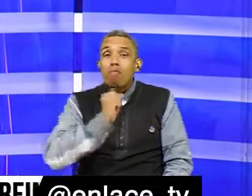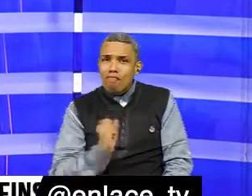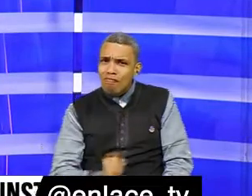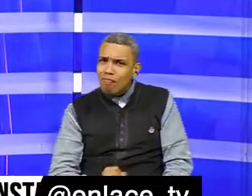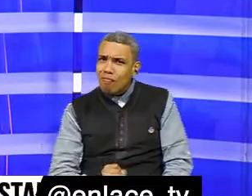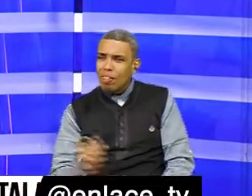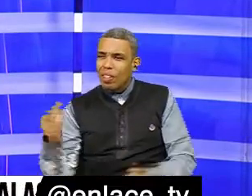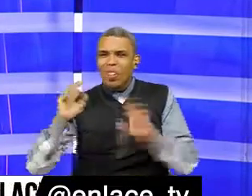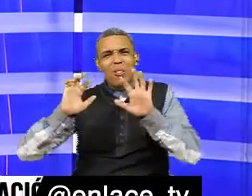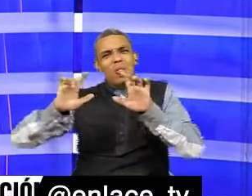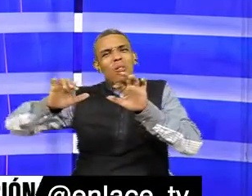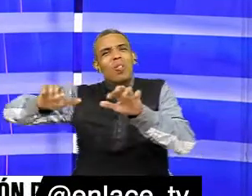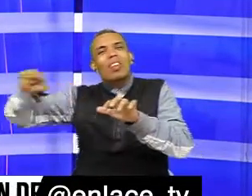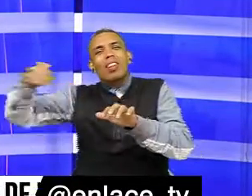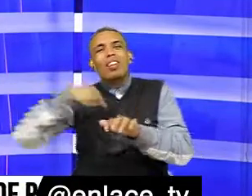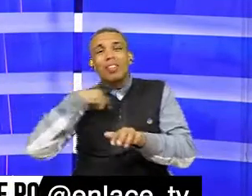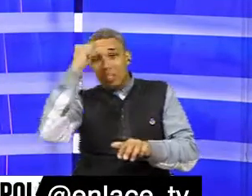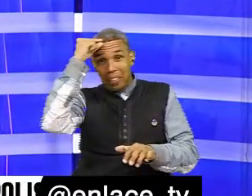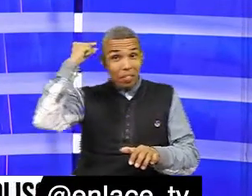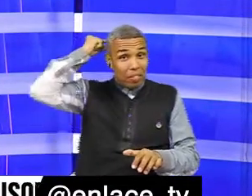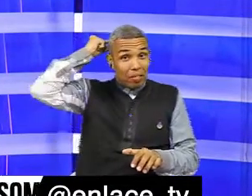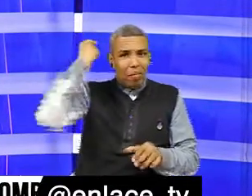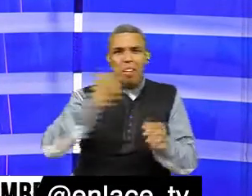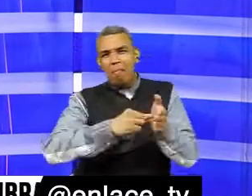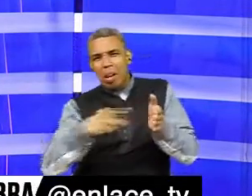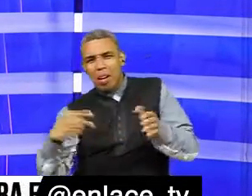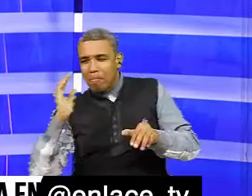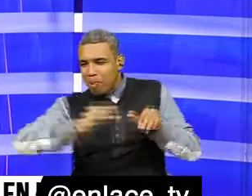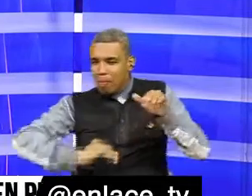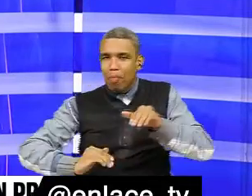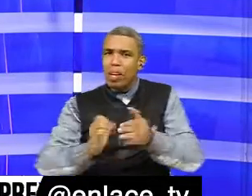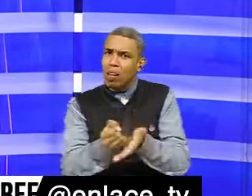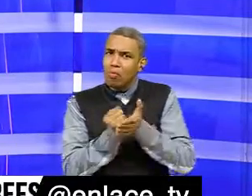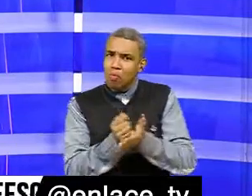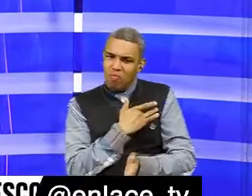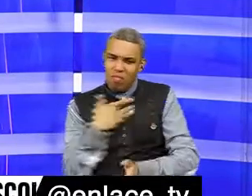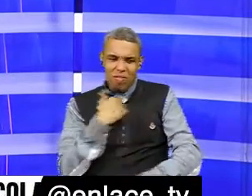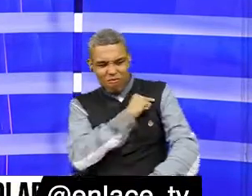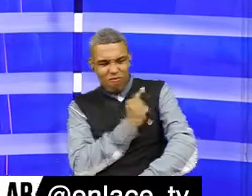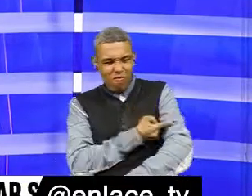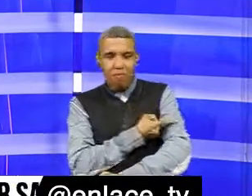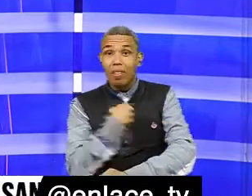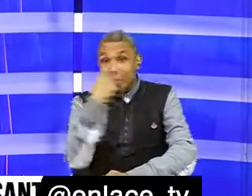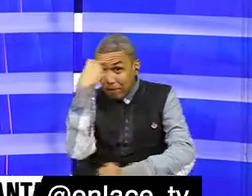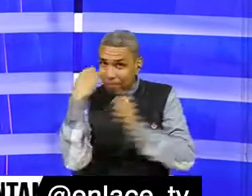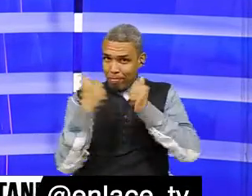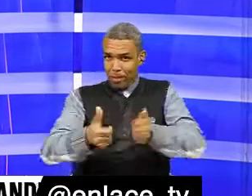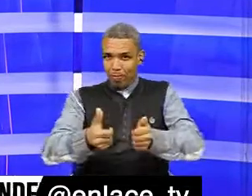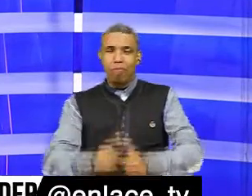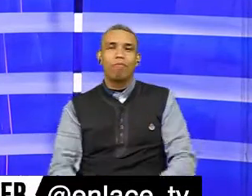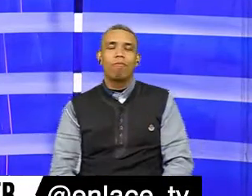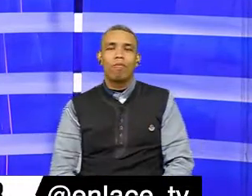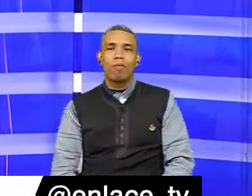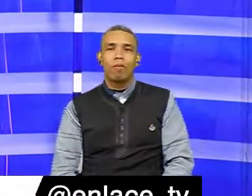parque recreacional. Esta actividad se realiza para fortalecer el estado físico y emocional de esta